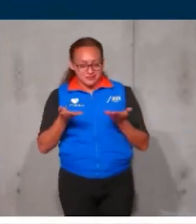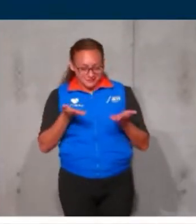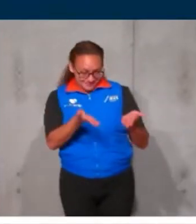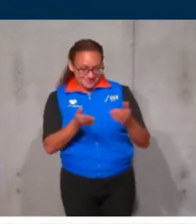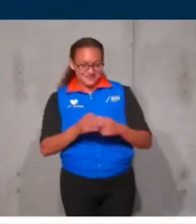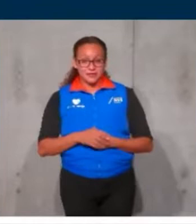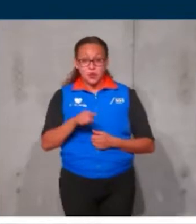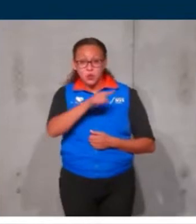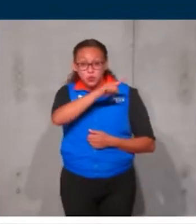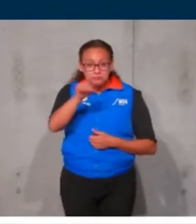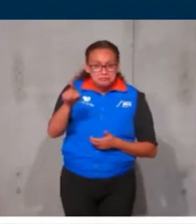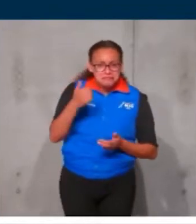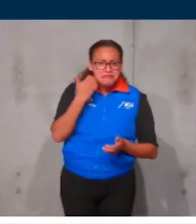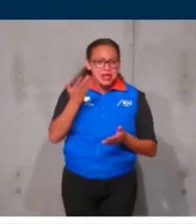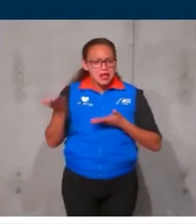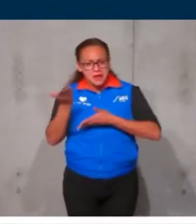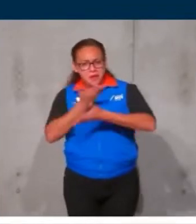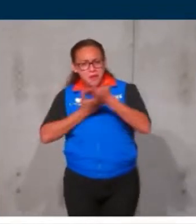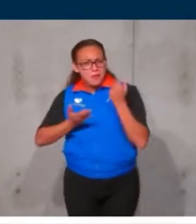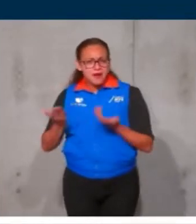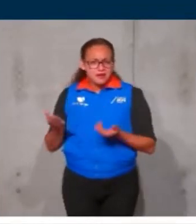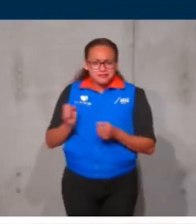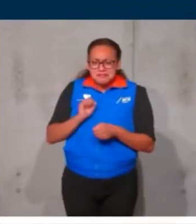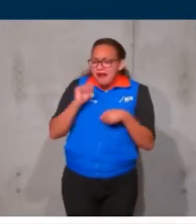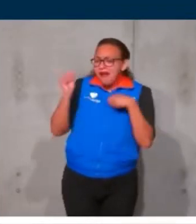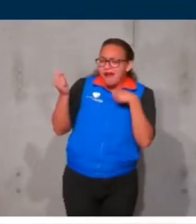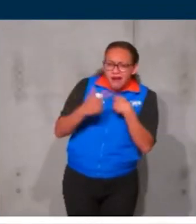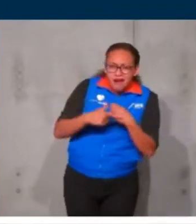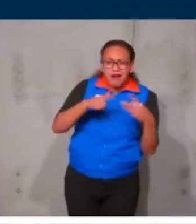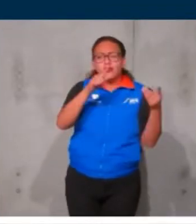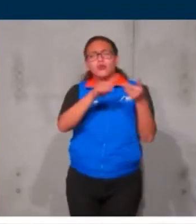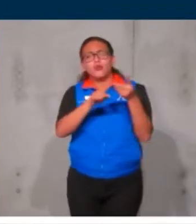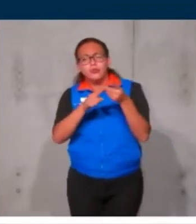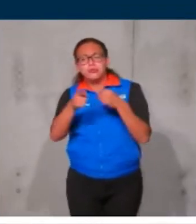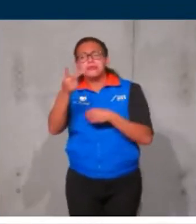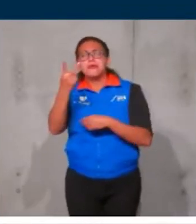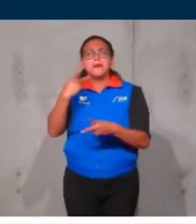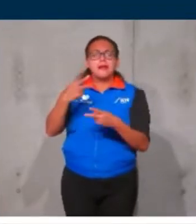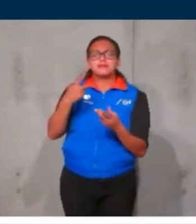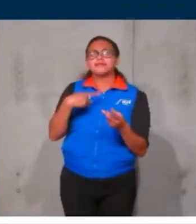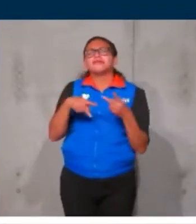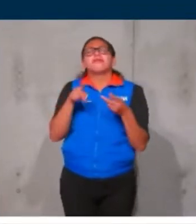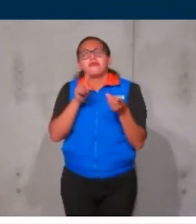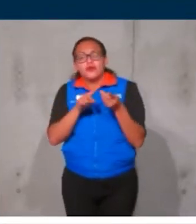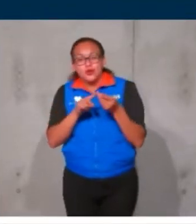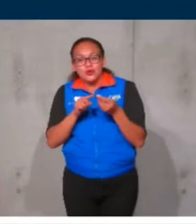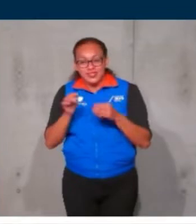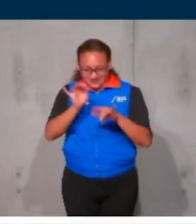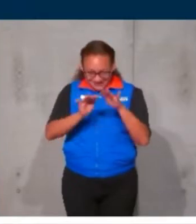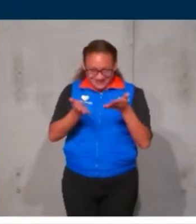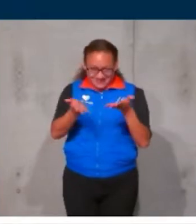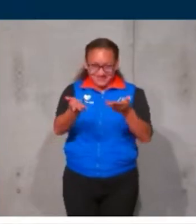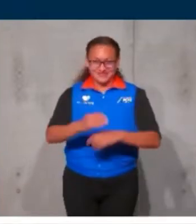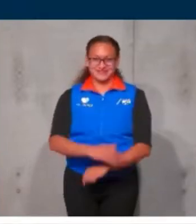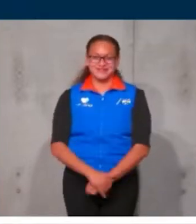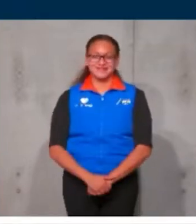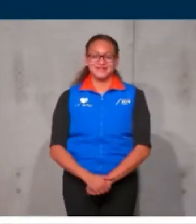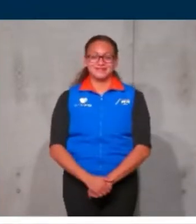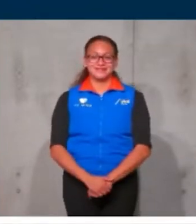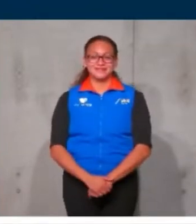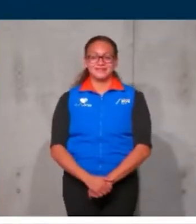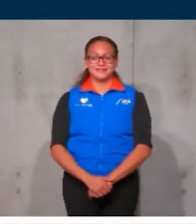la materialidad. ¿Hay alguien que me quisiera compartir de qué empresa, en qué empresa está?